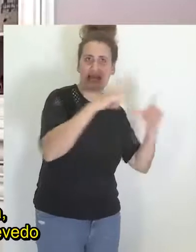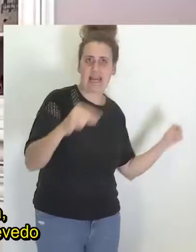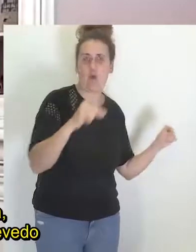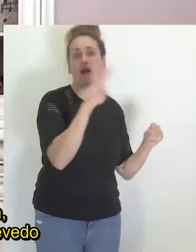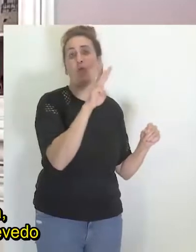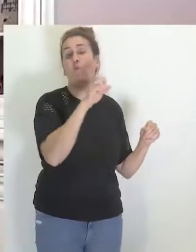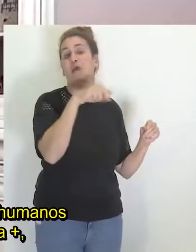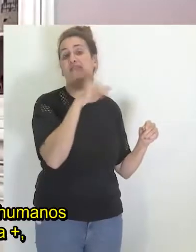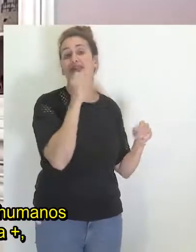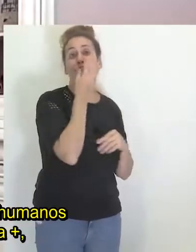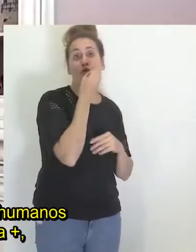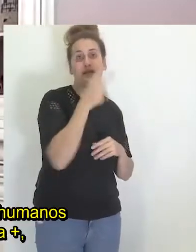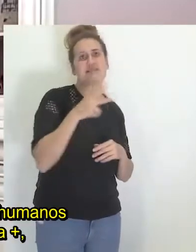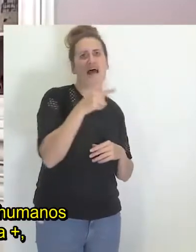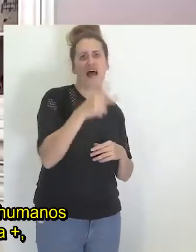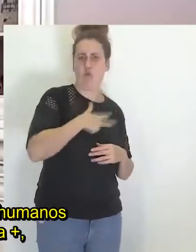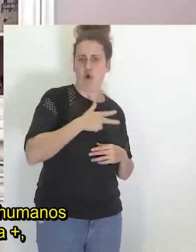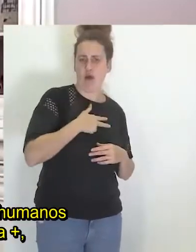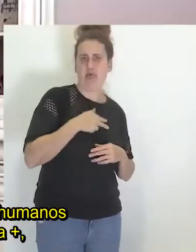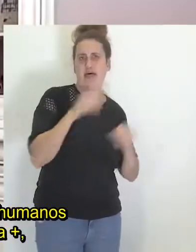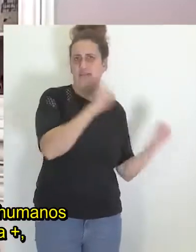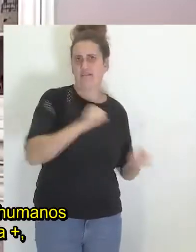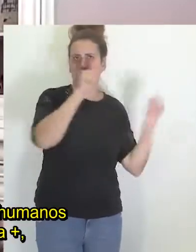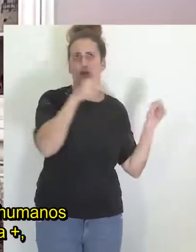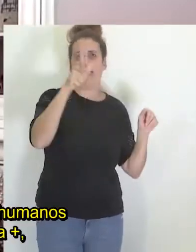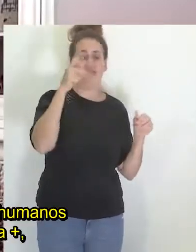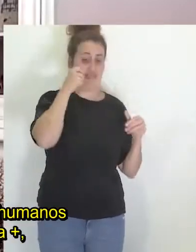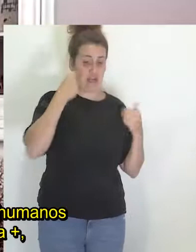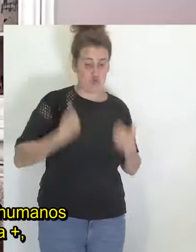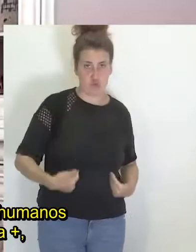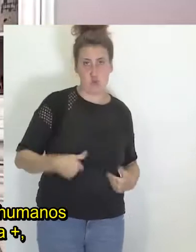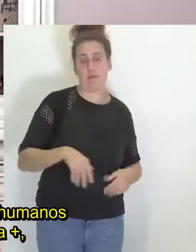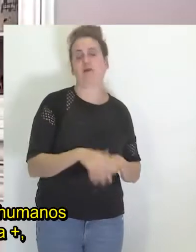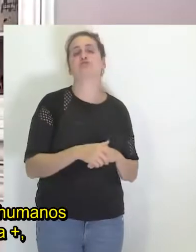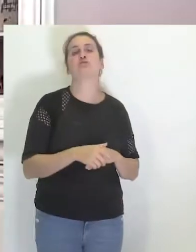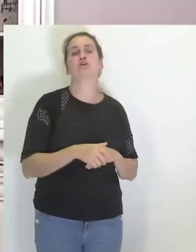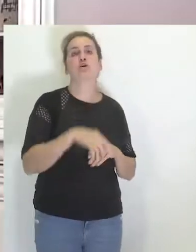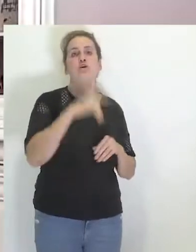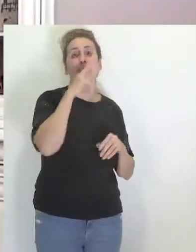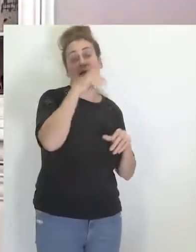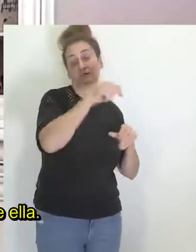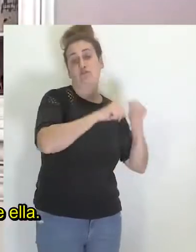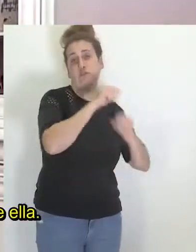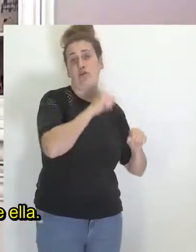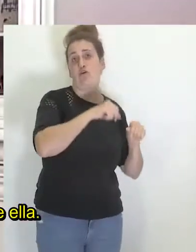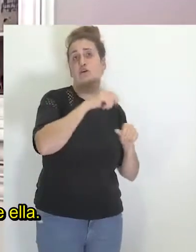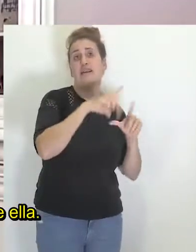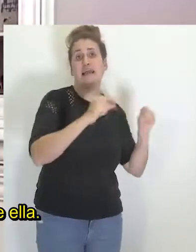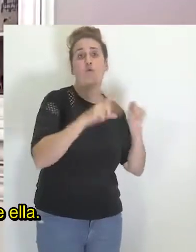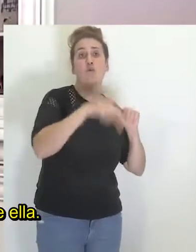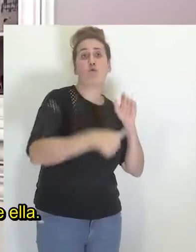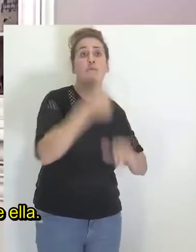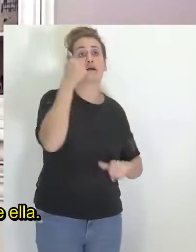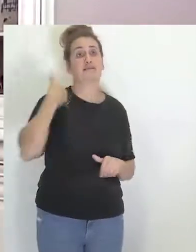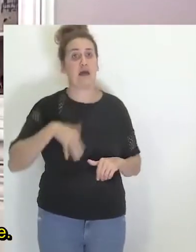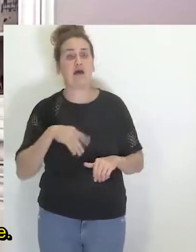Wendy Flores Acevedo, abogada y defensora de derechos humanos del colectivo Nicaragua Nunca Más, y estábamos despidiéndonos ya